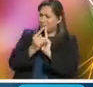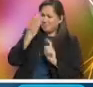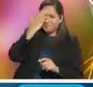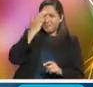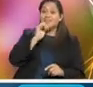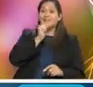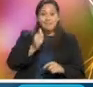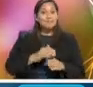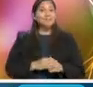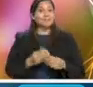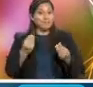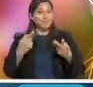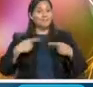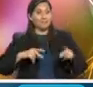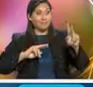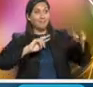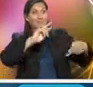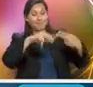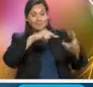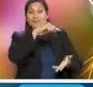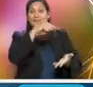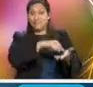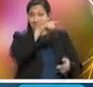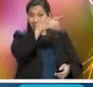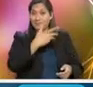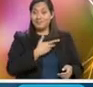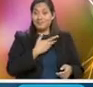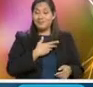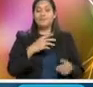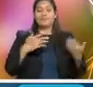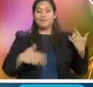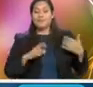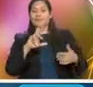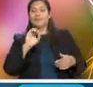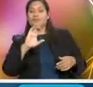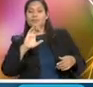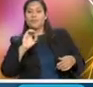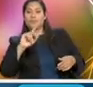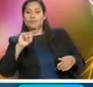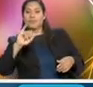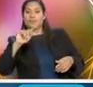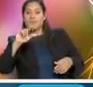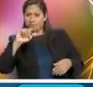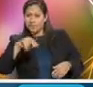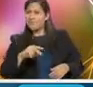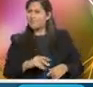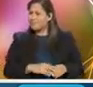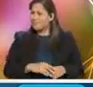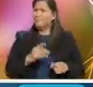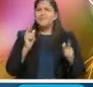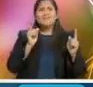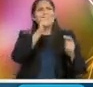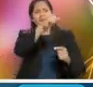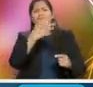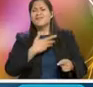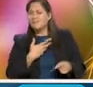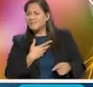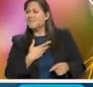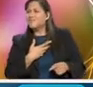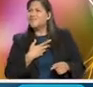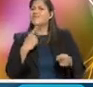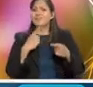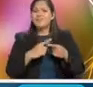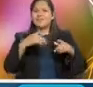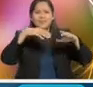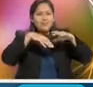bien. Mucha gente que íbamos a esos lugares, Hip 70, Rocotitlán, ¿Cuáles eran Rockstock. exactos? Rocotitlán. ¿Ahí quién se encontraba en Rocotitlán? ¿Ibas a Rocotitlán a ver a